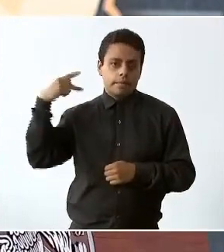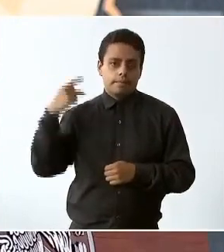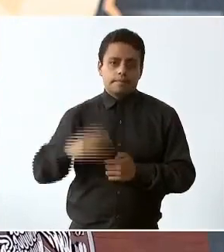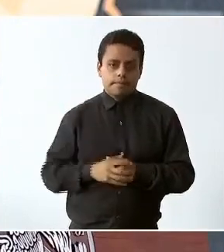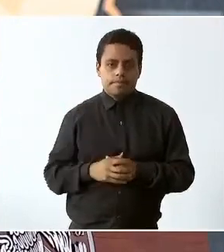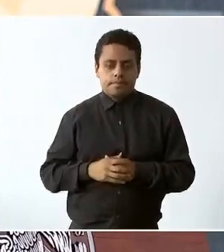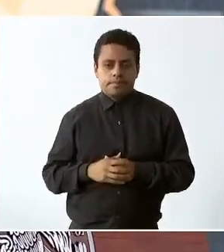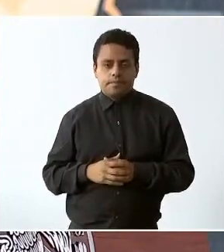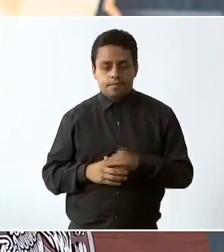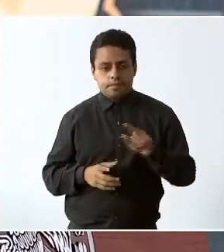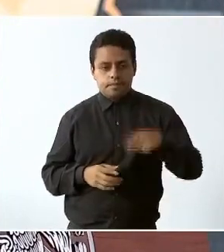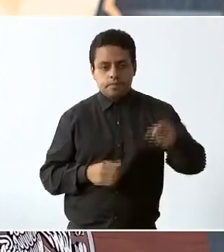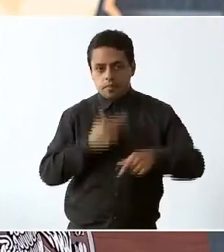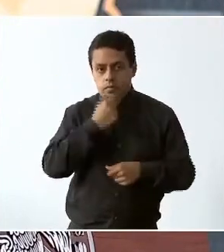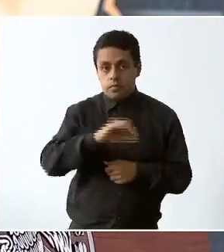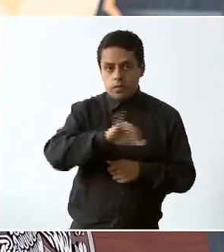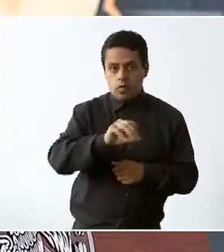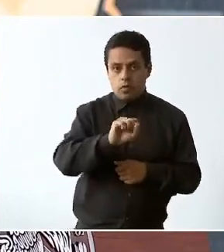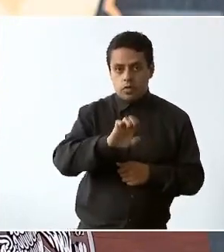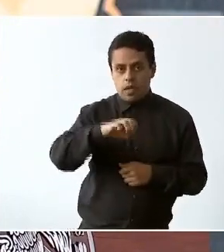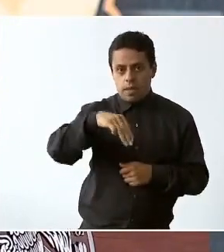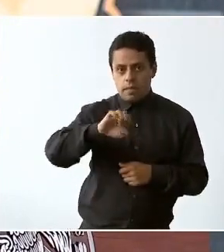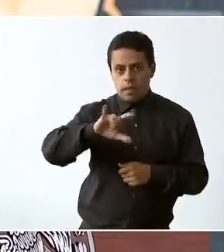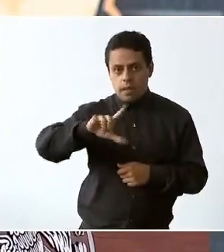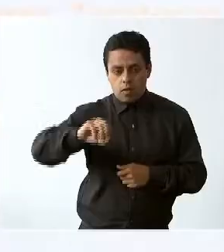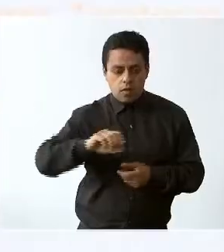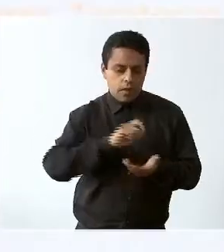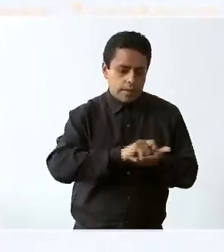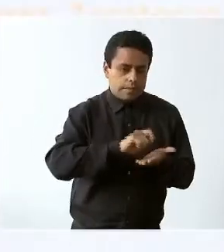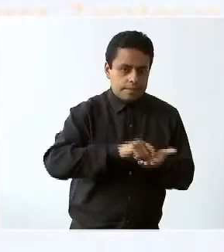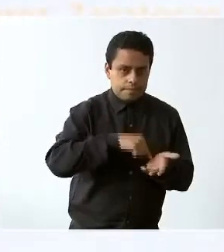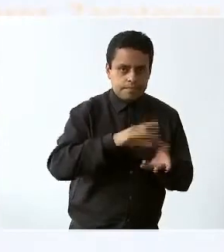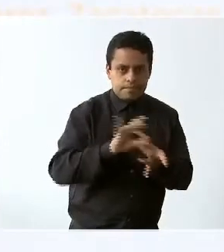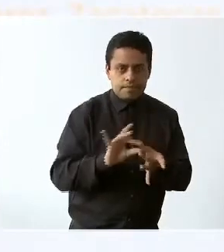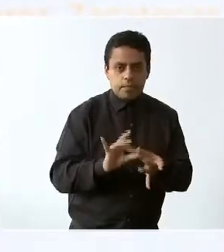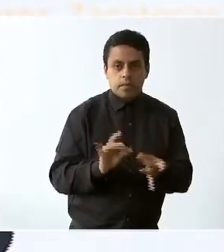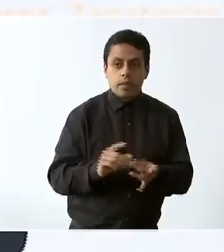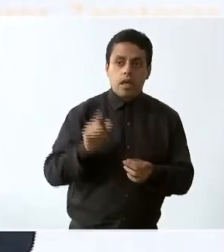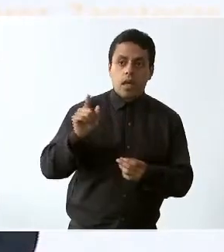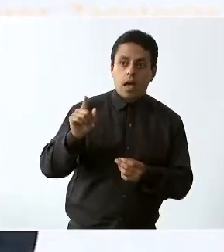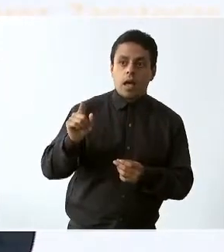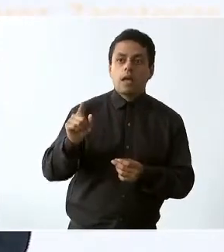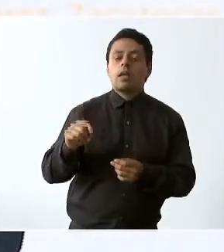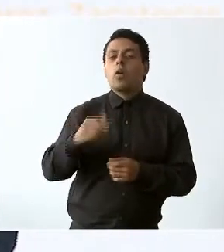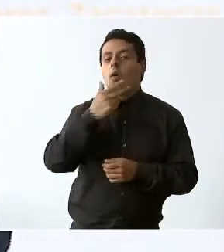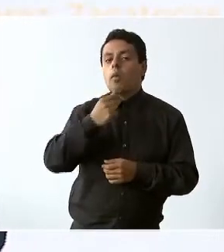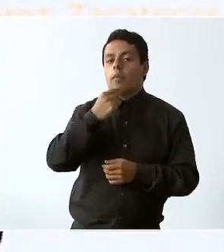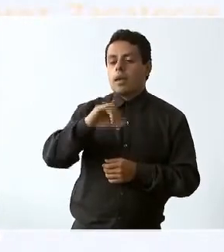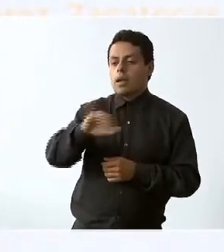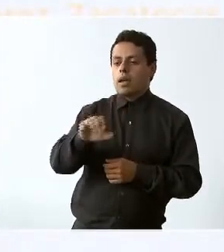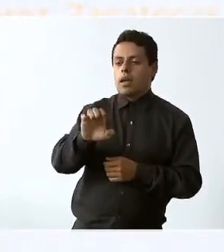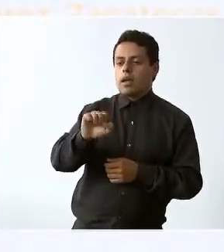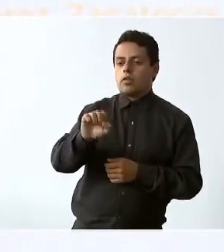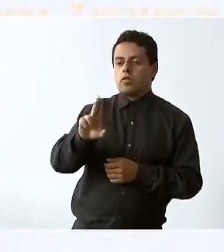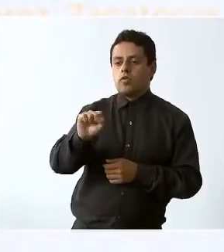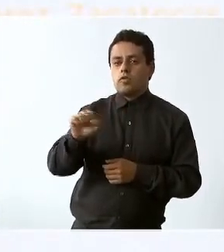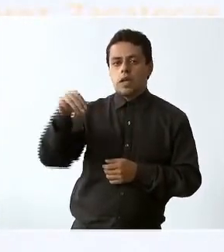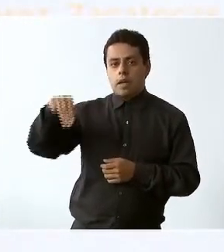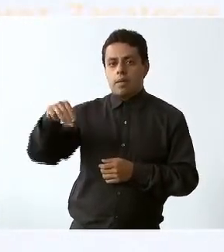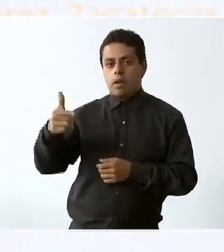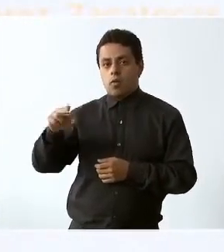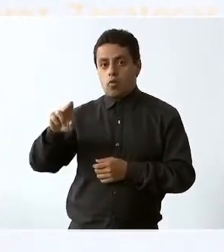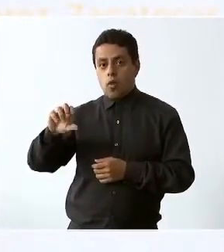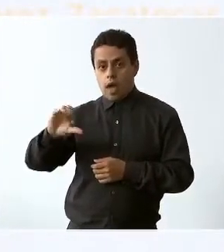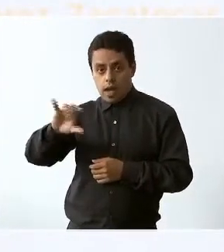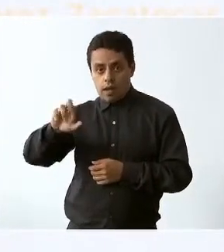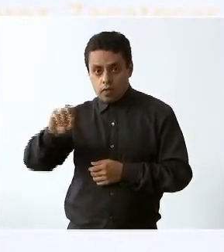José Emilio Pacheco narra que en la villa de Guadalupe, Jesús M. Guajardo, el asesino de